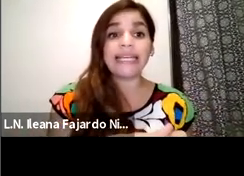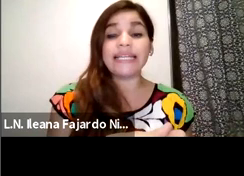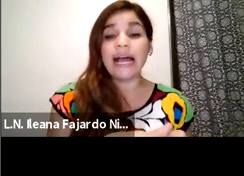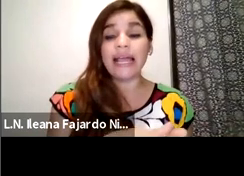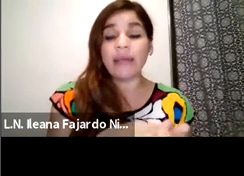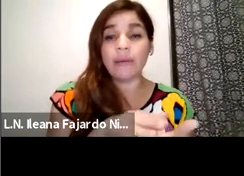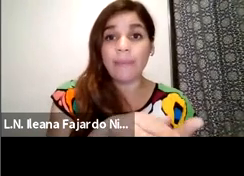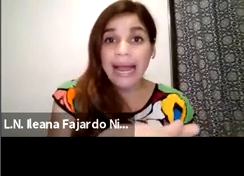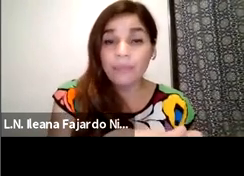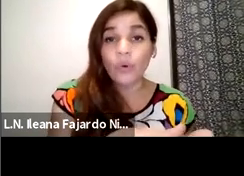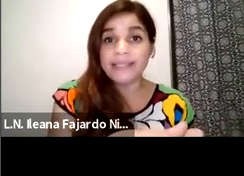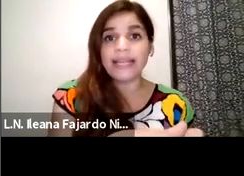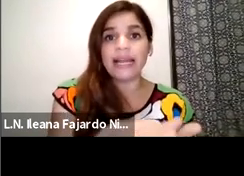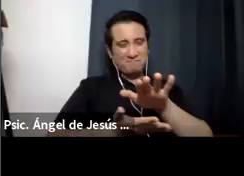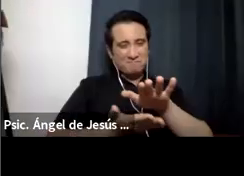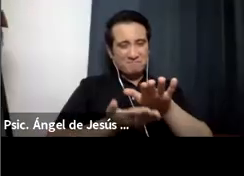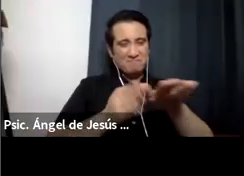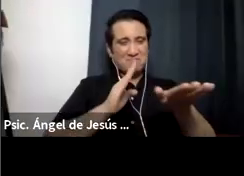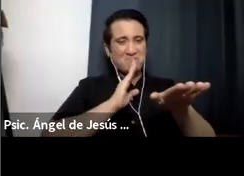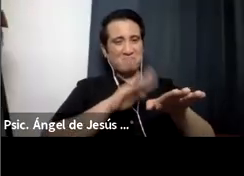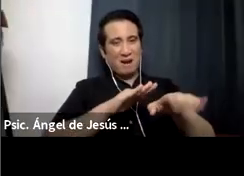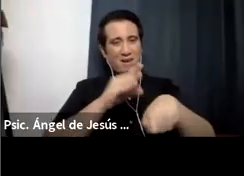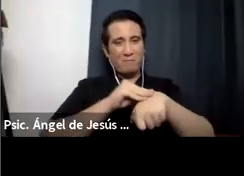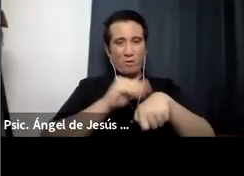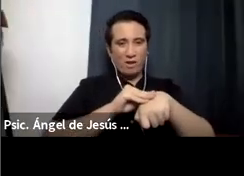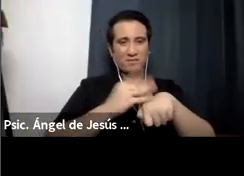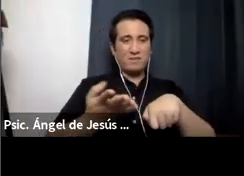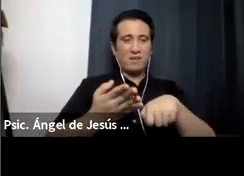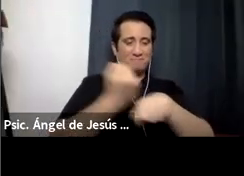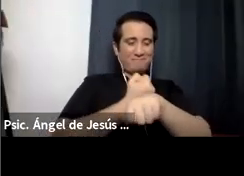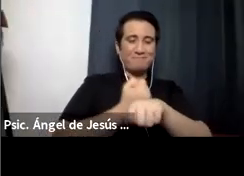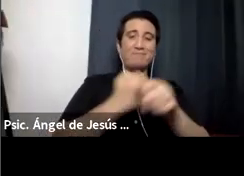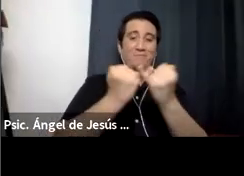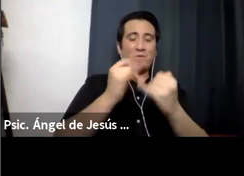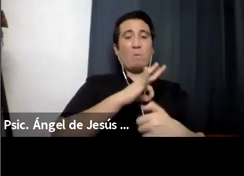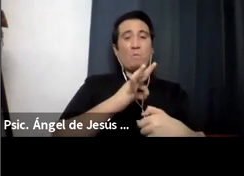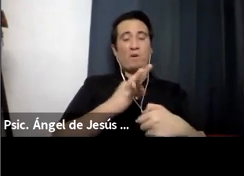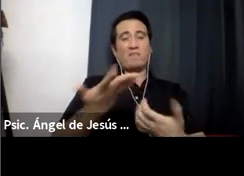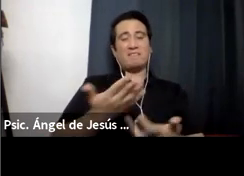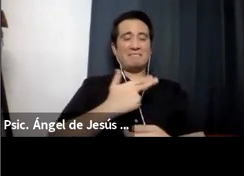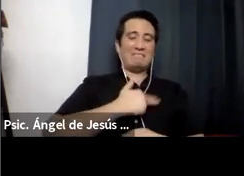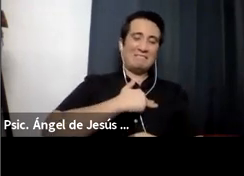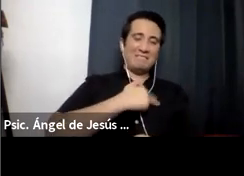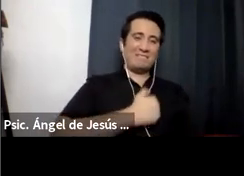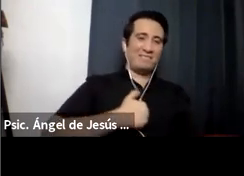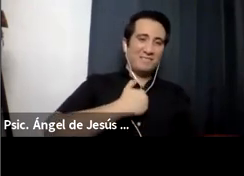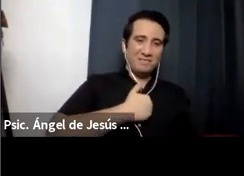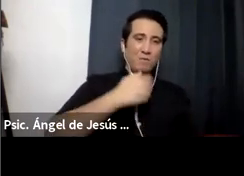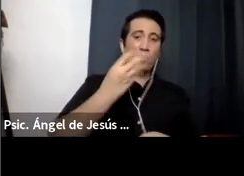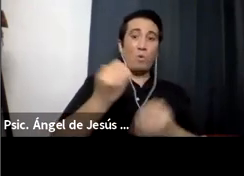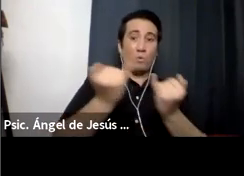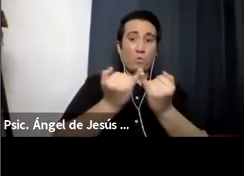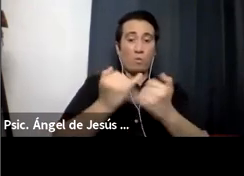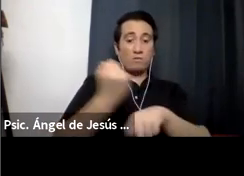la plantilla mal puesta, la plantillita del zapato, también pueden lastimar, o si pueden tener algún objeto